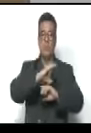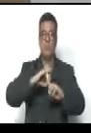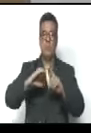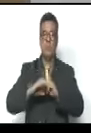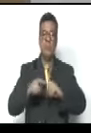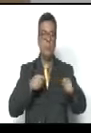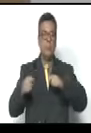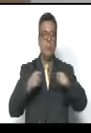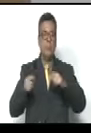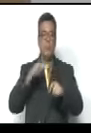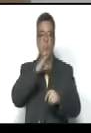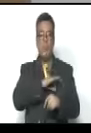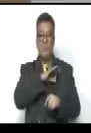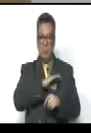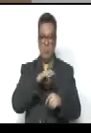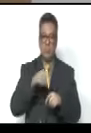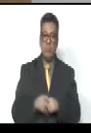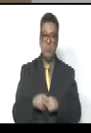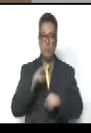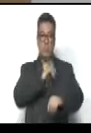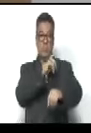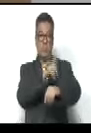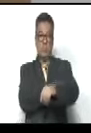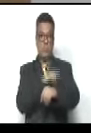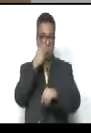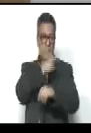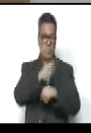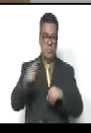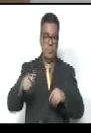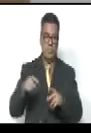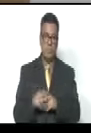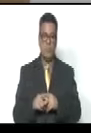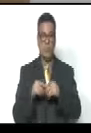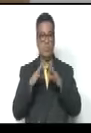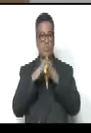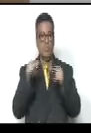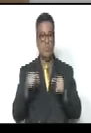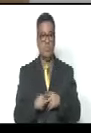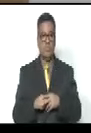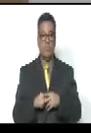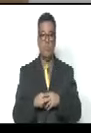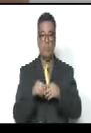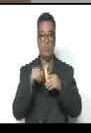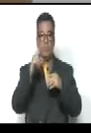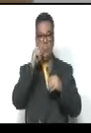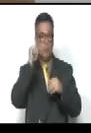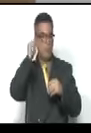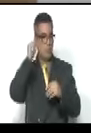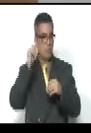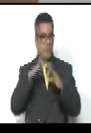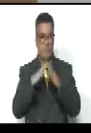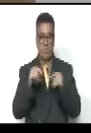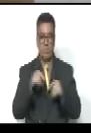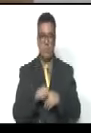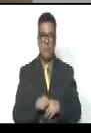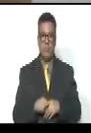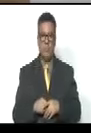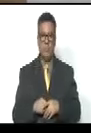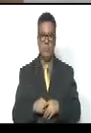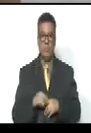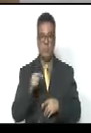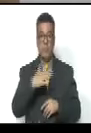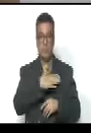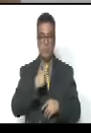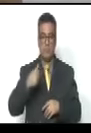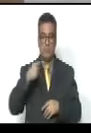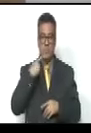de movimientos sociales, del poder popular, con todas y con todos quienes